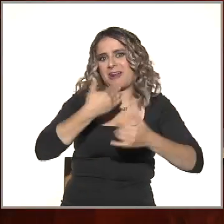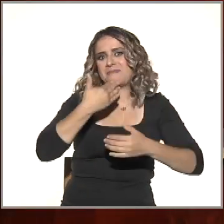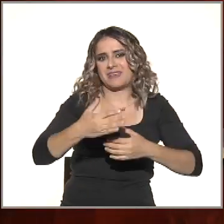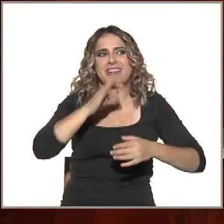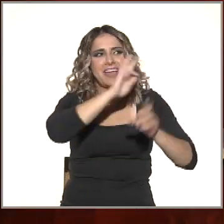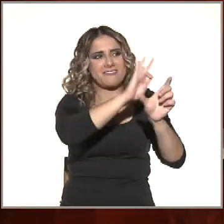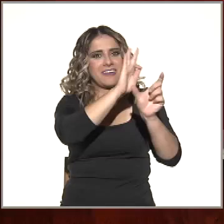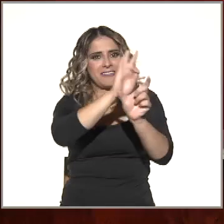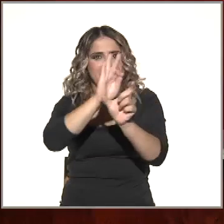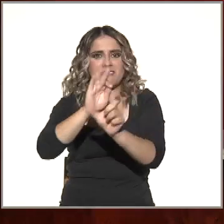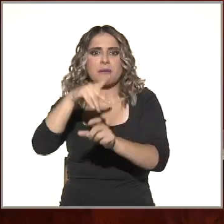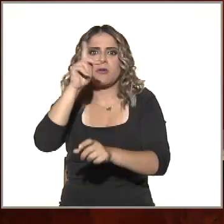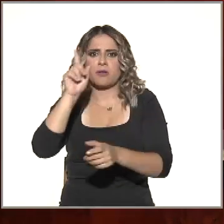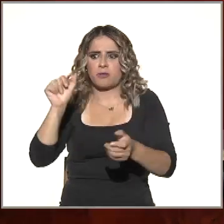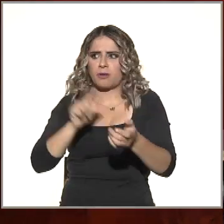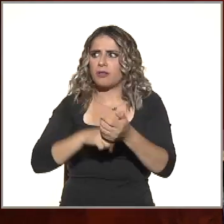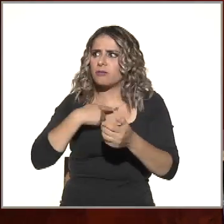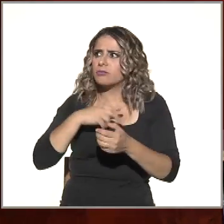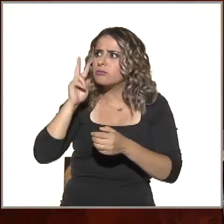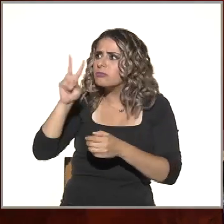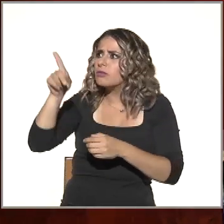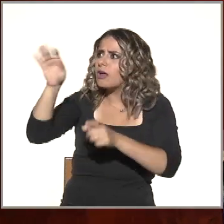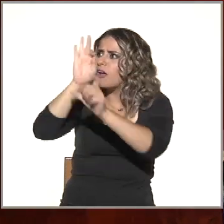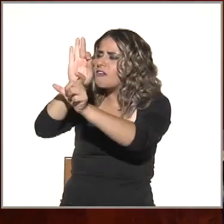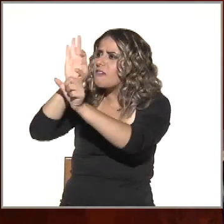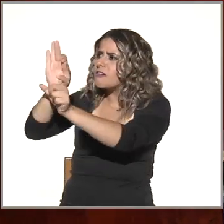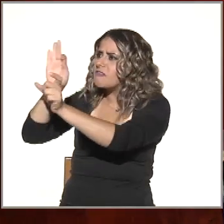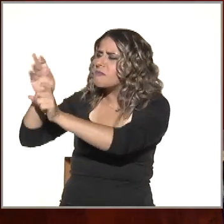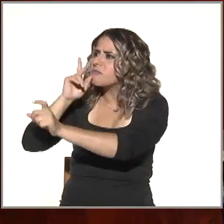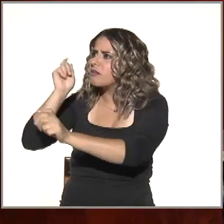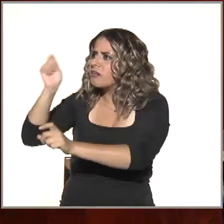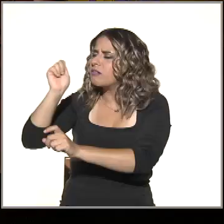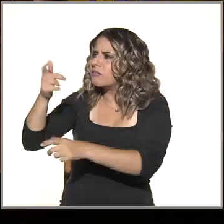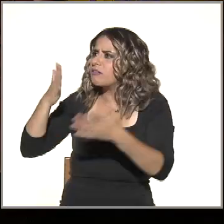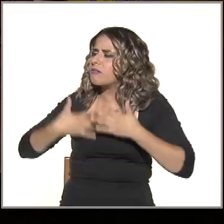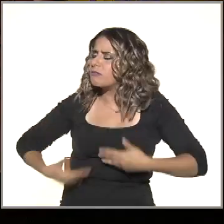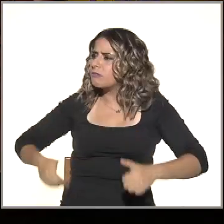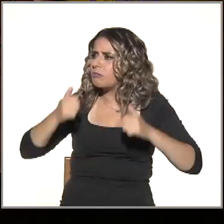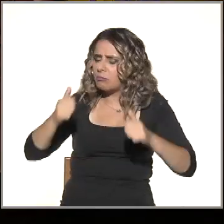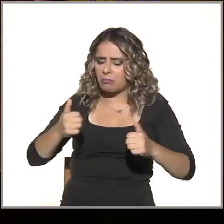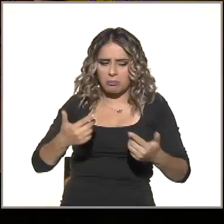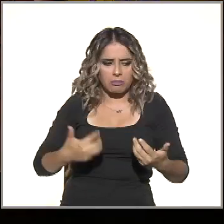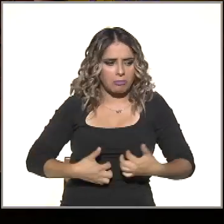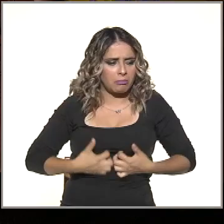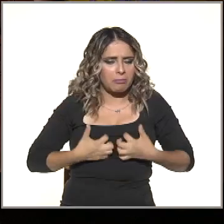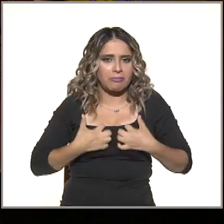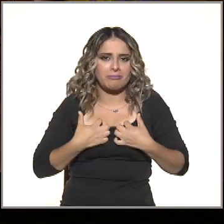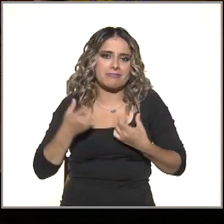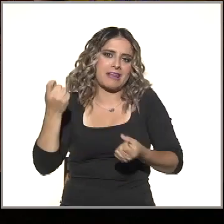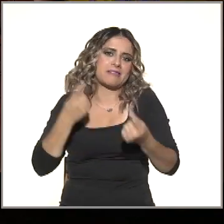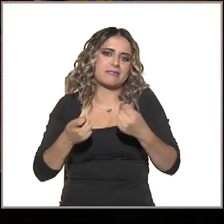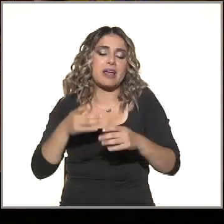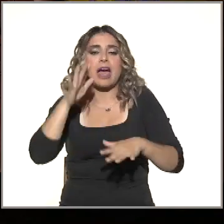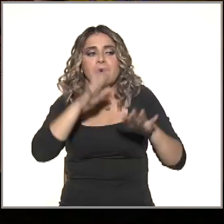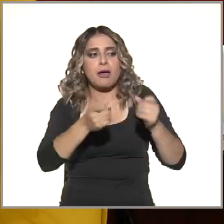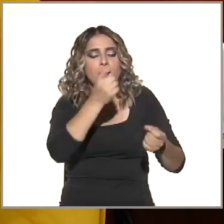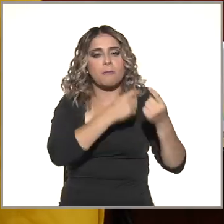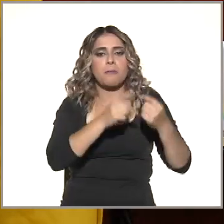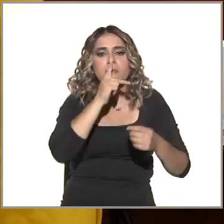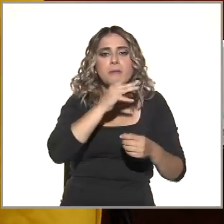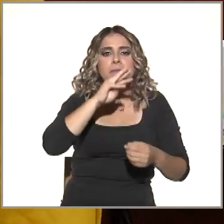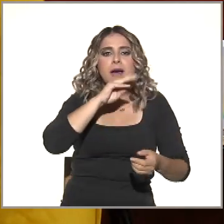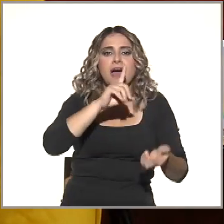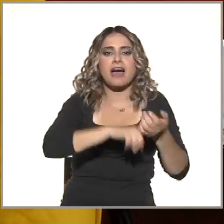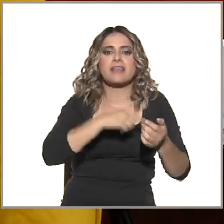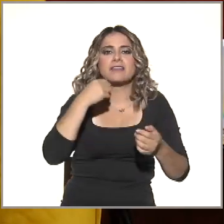daba coraje porque decía, ¿qué está diciendo mi mamá? A mí también, mi mamá también hablaba en F. Pero al revés, hay padres de familia que hablan en